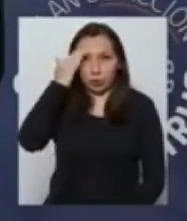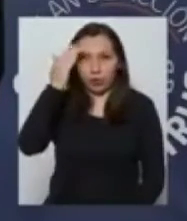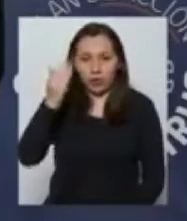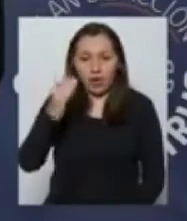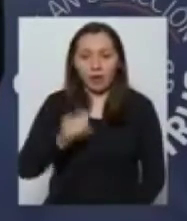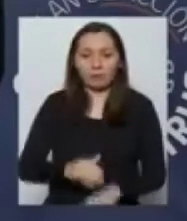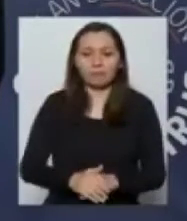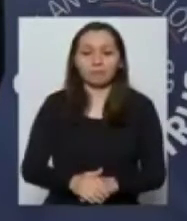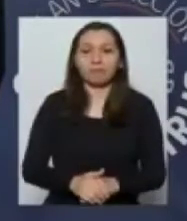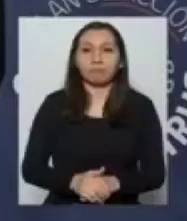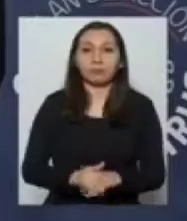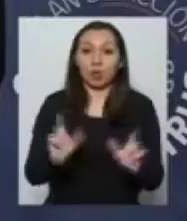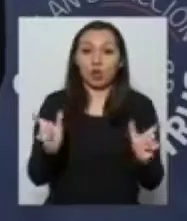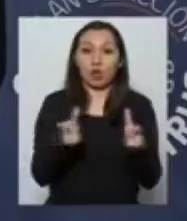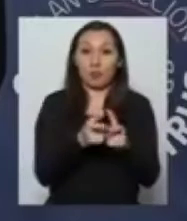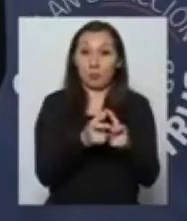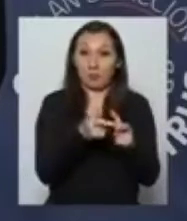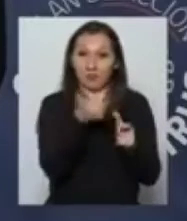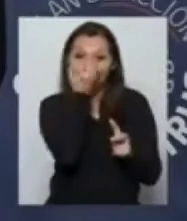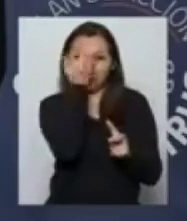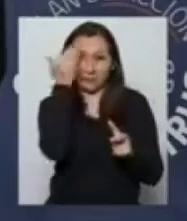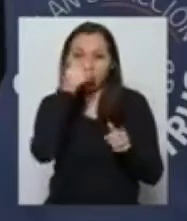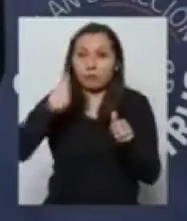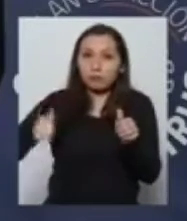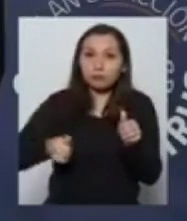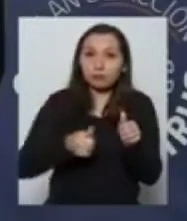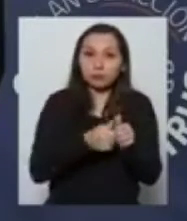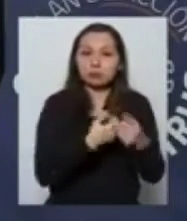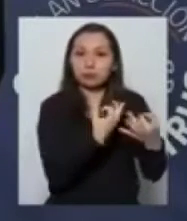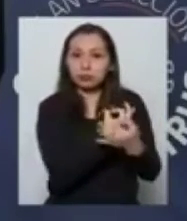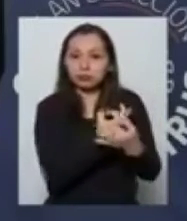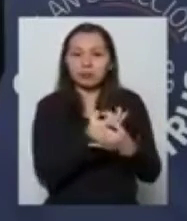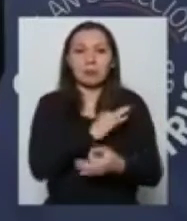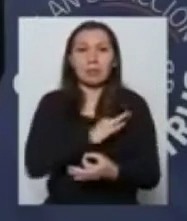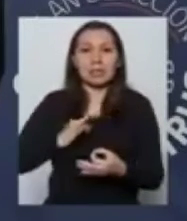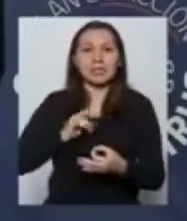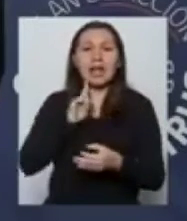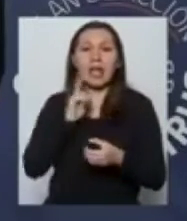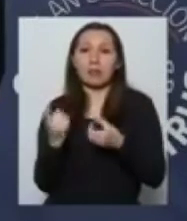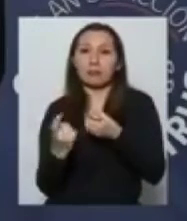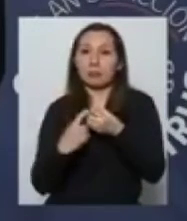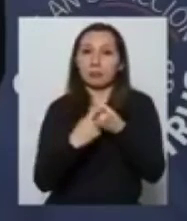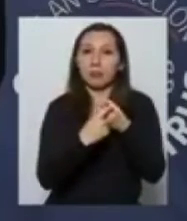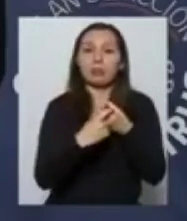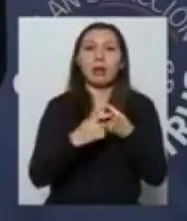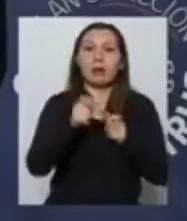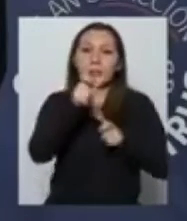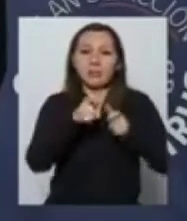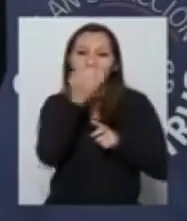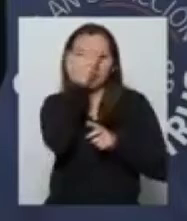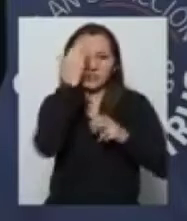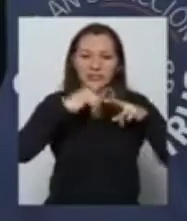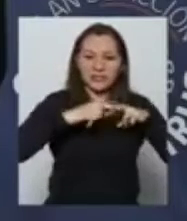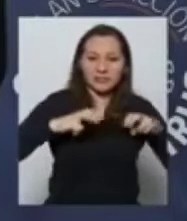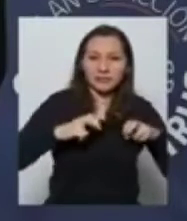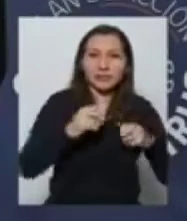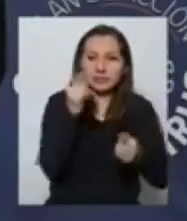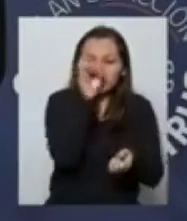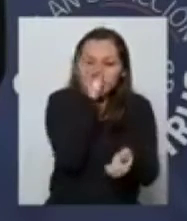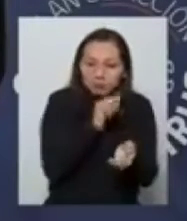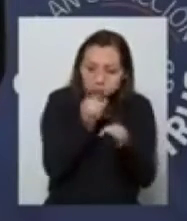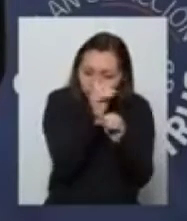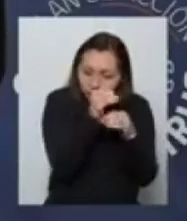atrás, el comité de expertos que asesora el ministerio, en el que participan infectólogos,